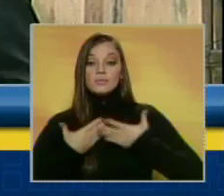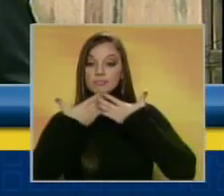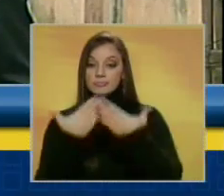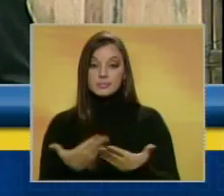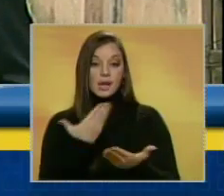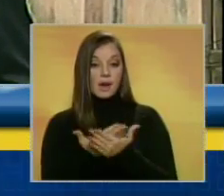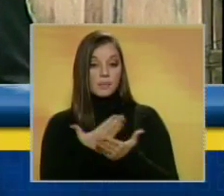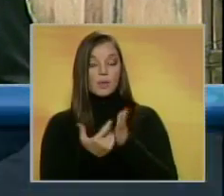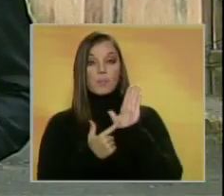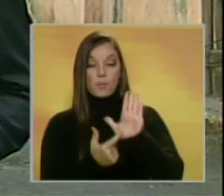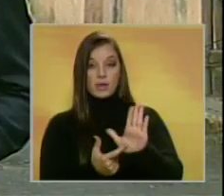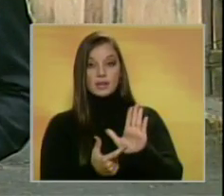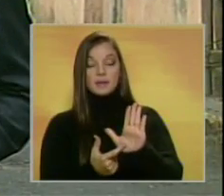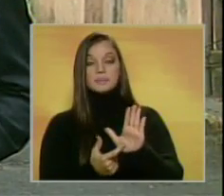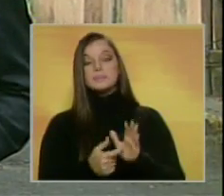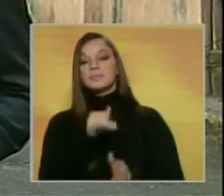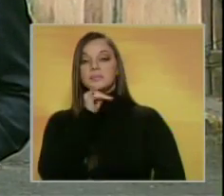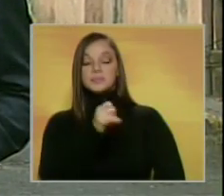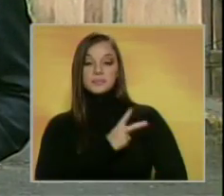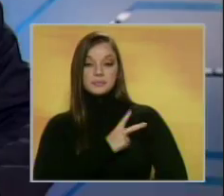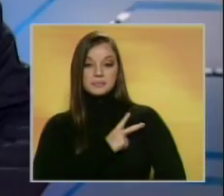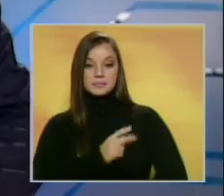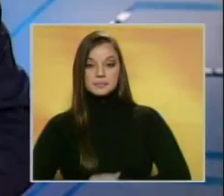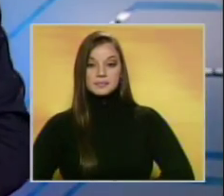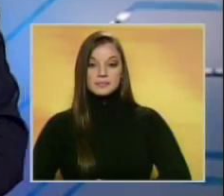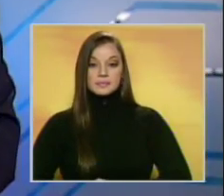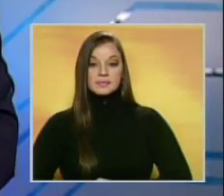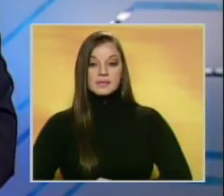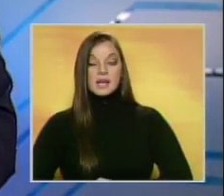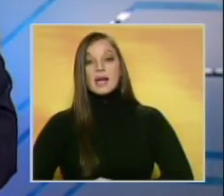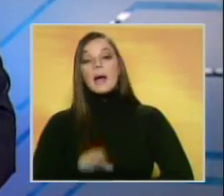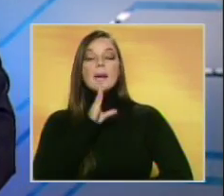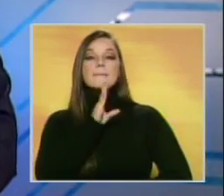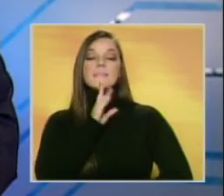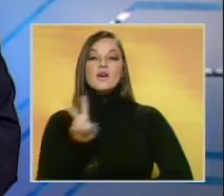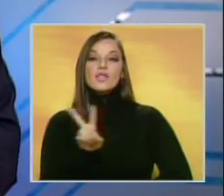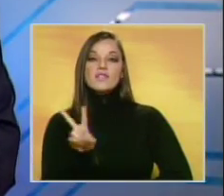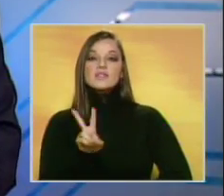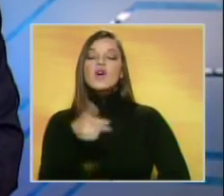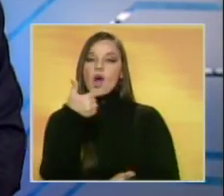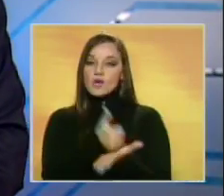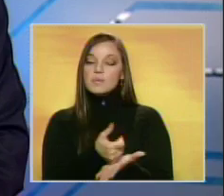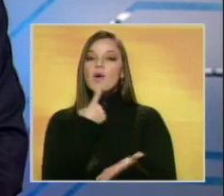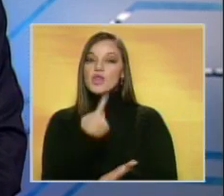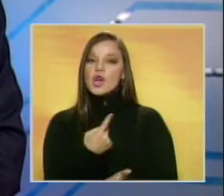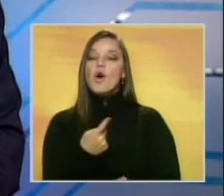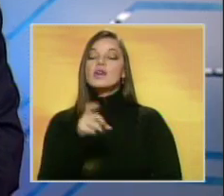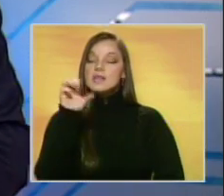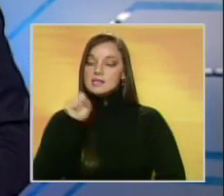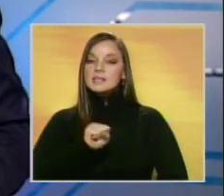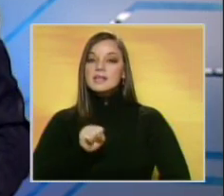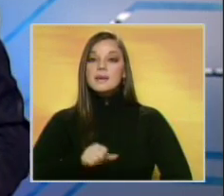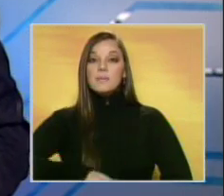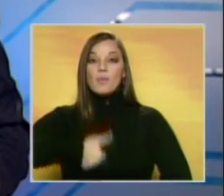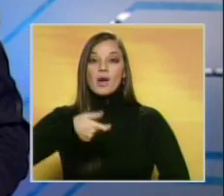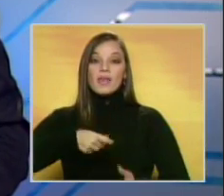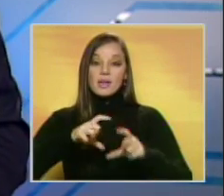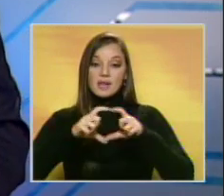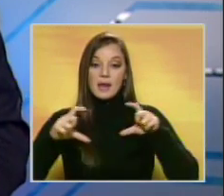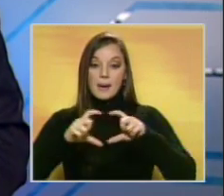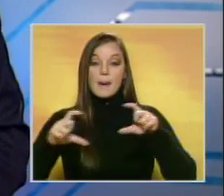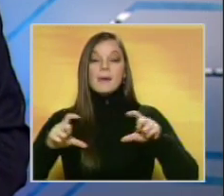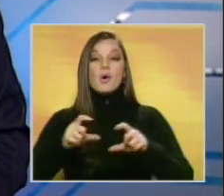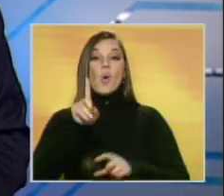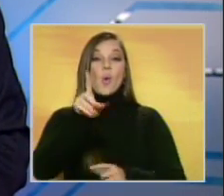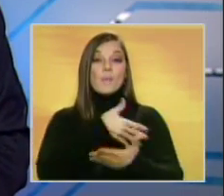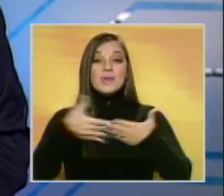En Carabobo, Randolfo Blanco, Noticiero Venevisión. El Banco de Venezuela ratificó que tiene la capacidad para emitir más de 1 millón de tarjetas de